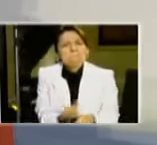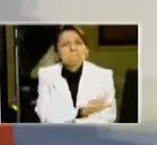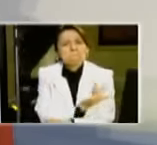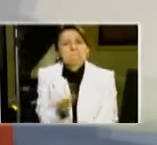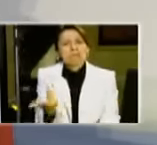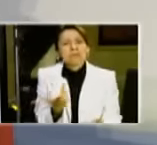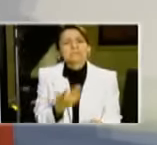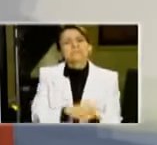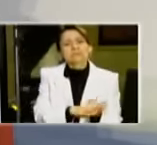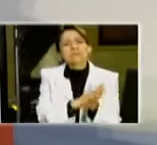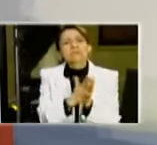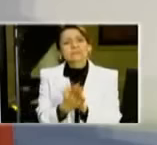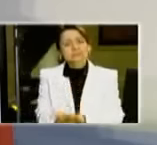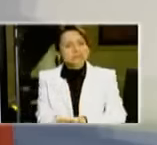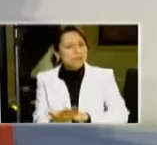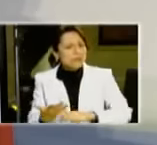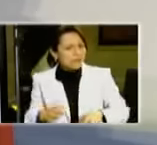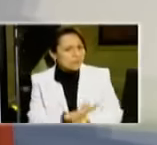imaginó.